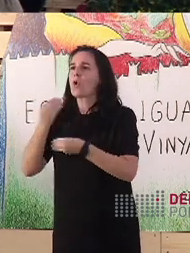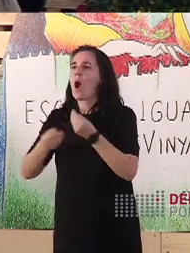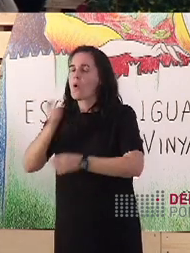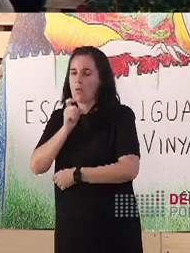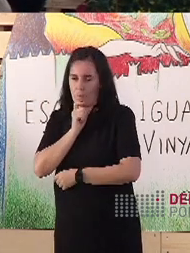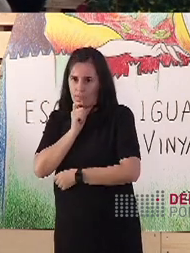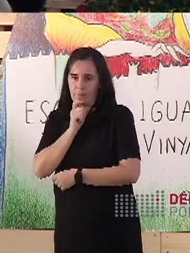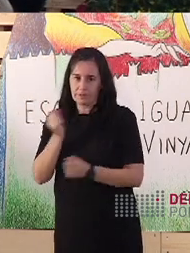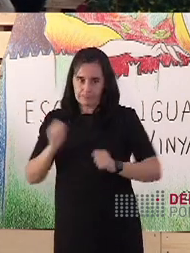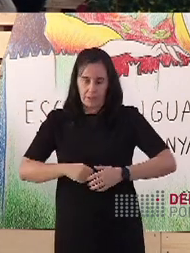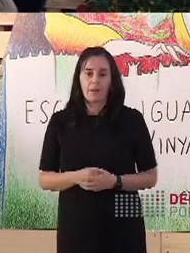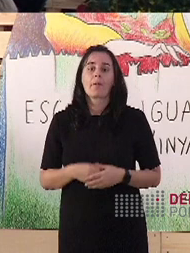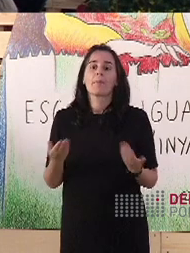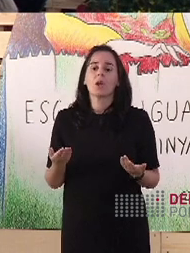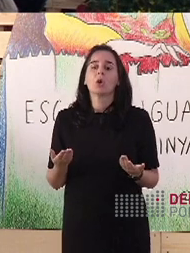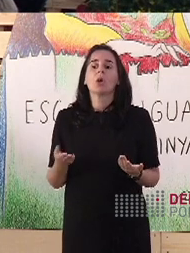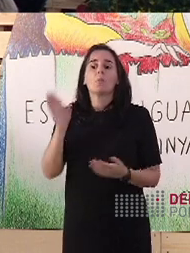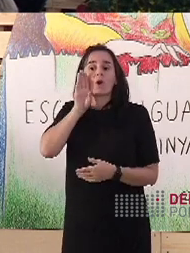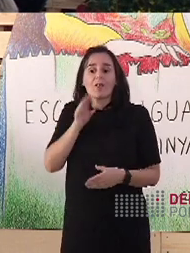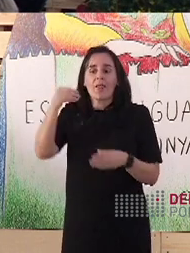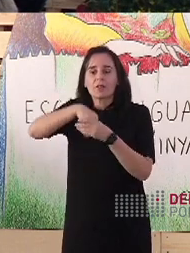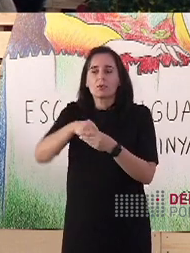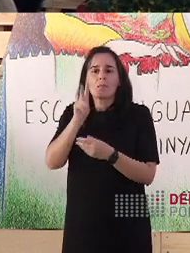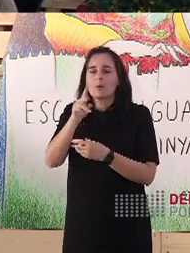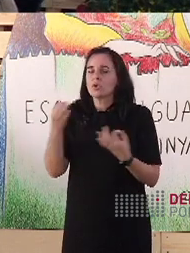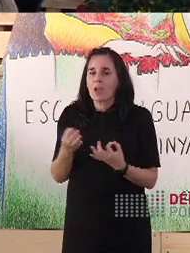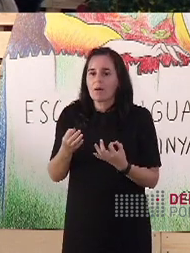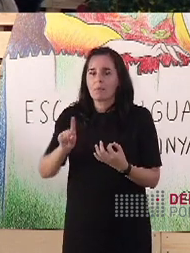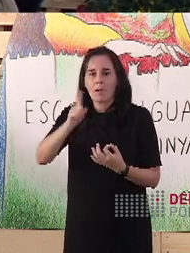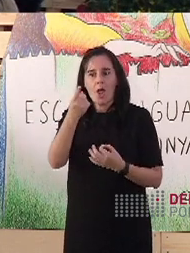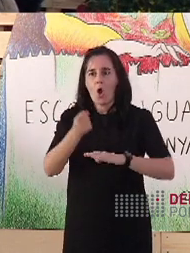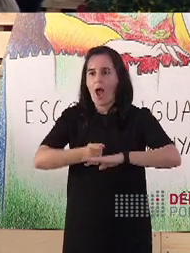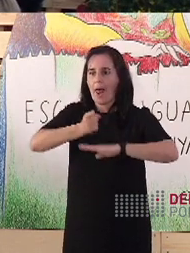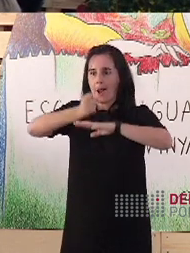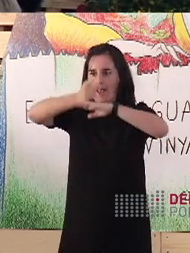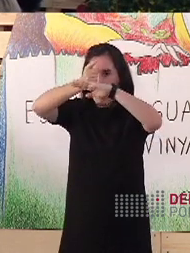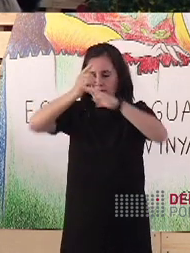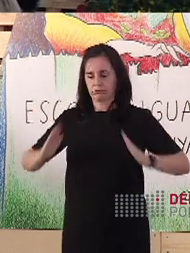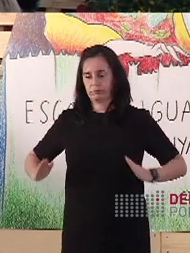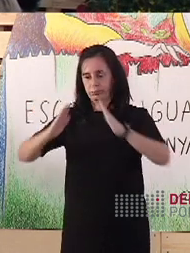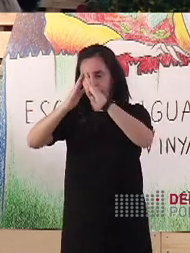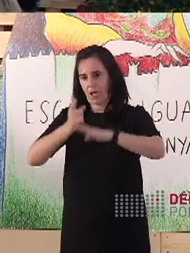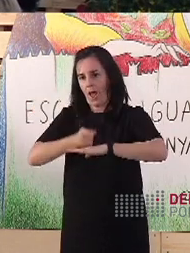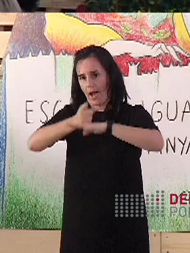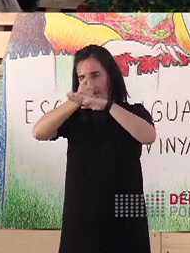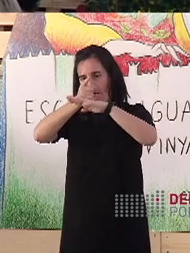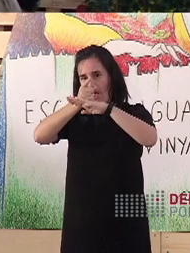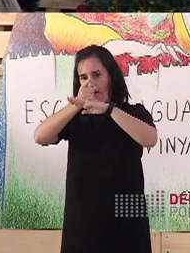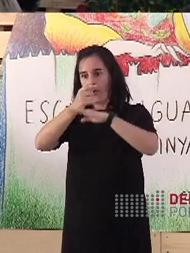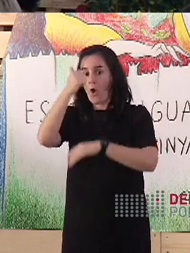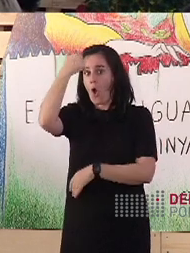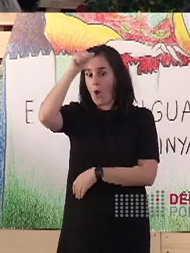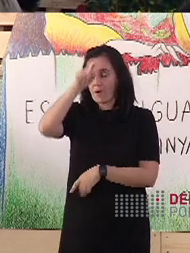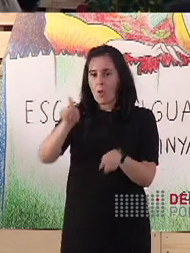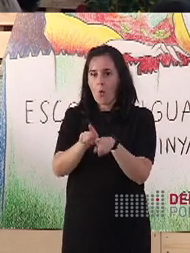sumisión. Pero bueno, ¿qué vemos en la pornografía? Bueno, lo primero, una jerarquía, ¿no? Como decía, el hombre es el agente activo,